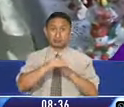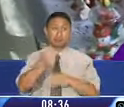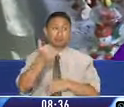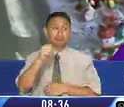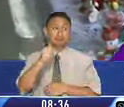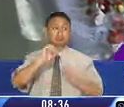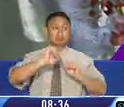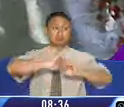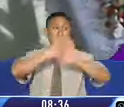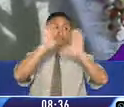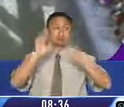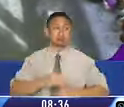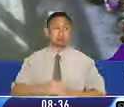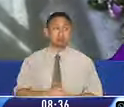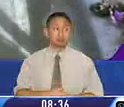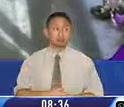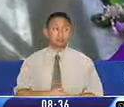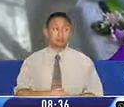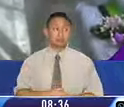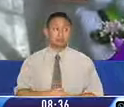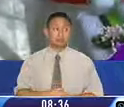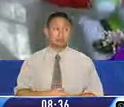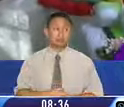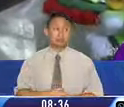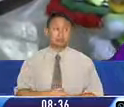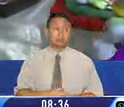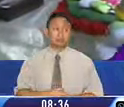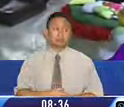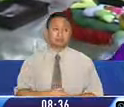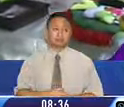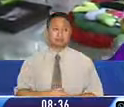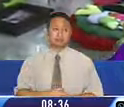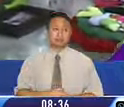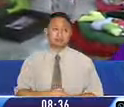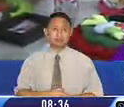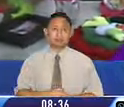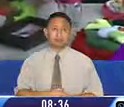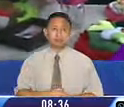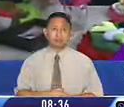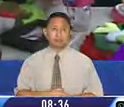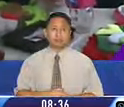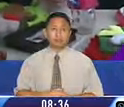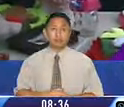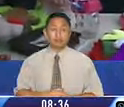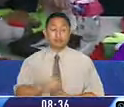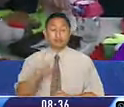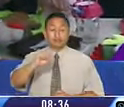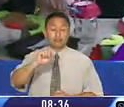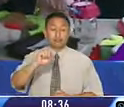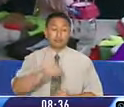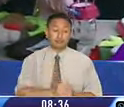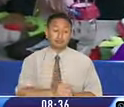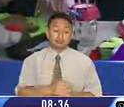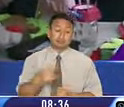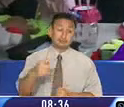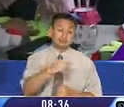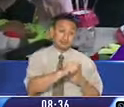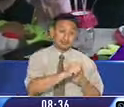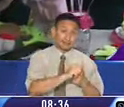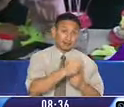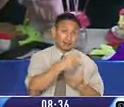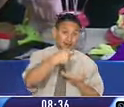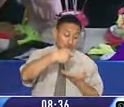también hay el patio de comidas, pueden ir comiendo, degustando algo con la familia. Sí, sí, uno de los patios de comida que ha